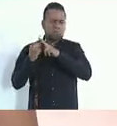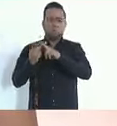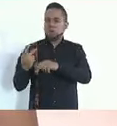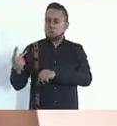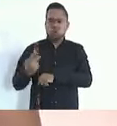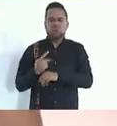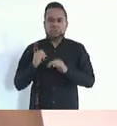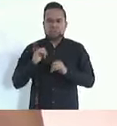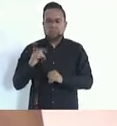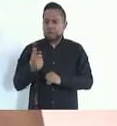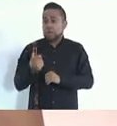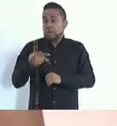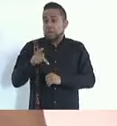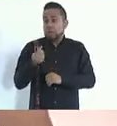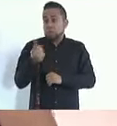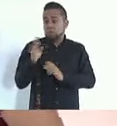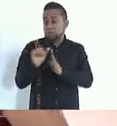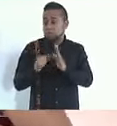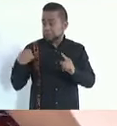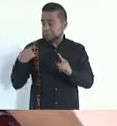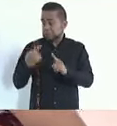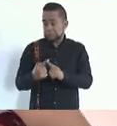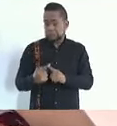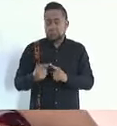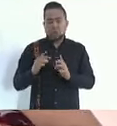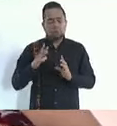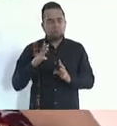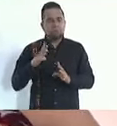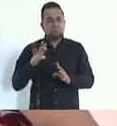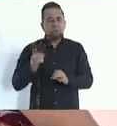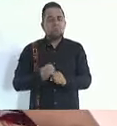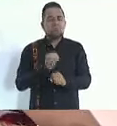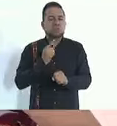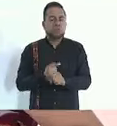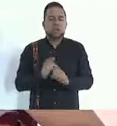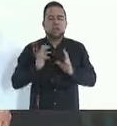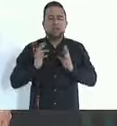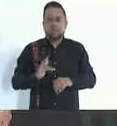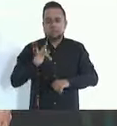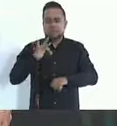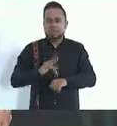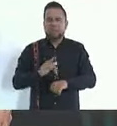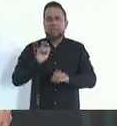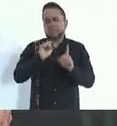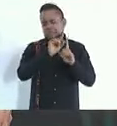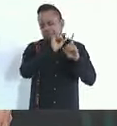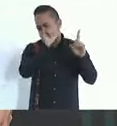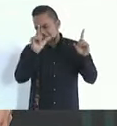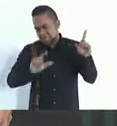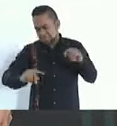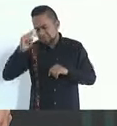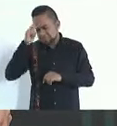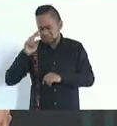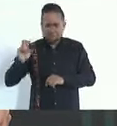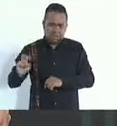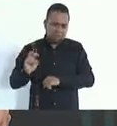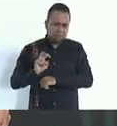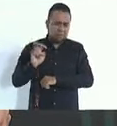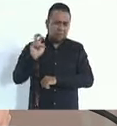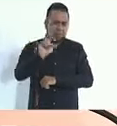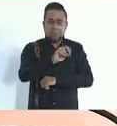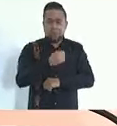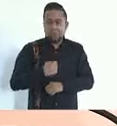estos meses he tenido la oportunidad de visitar todo el país en esto que yo